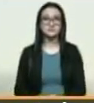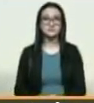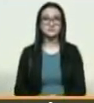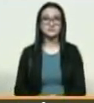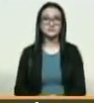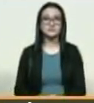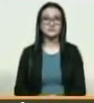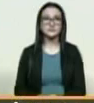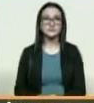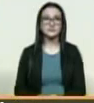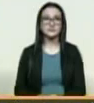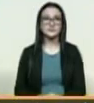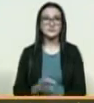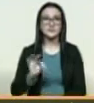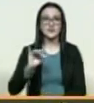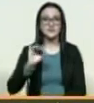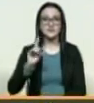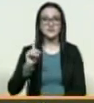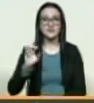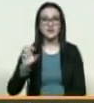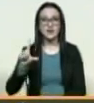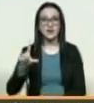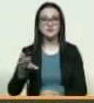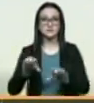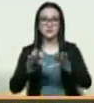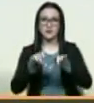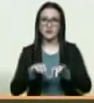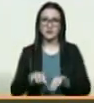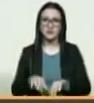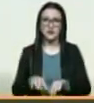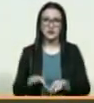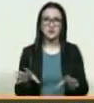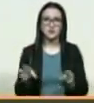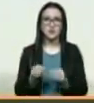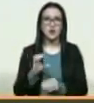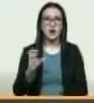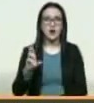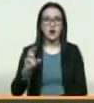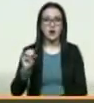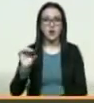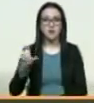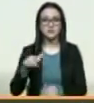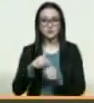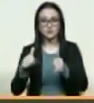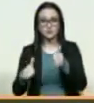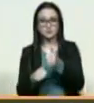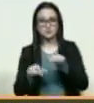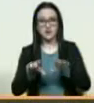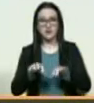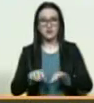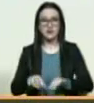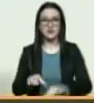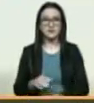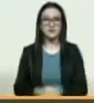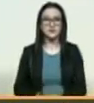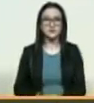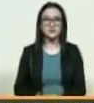Fidel Ernesto Vázquez, secretario, Carolis Pérez González, subsecretaria.